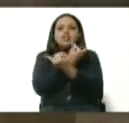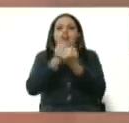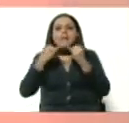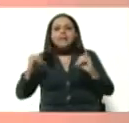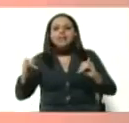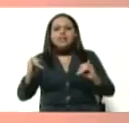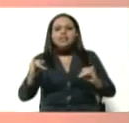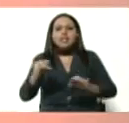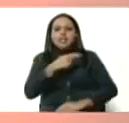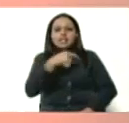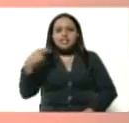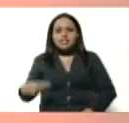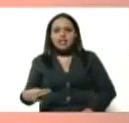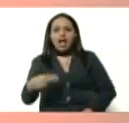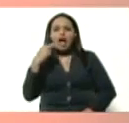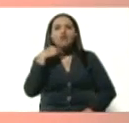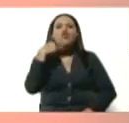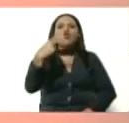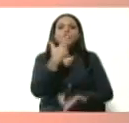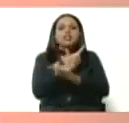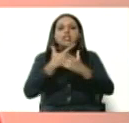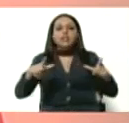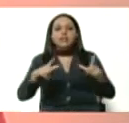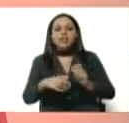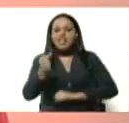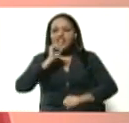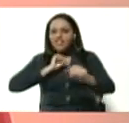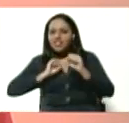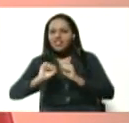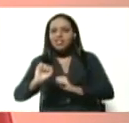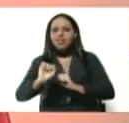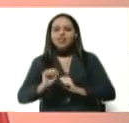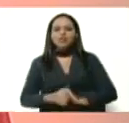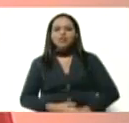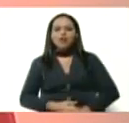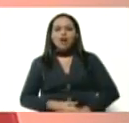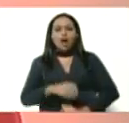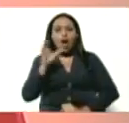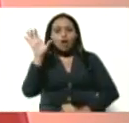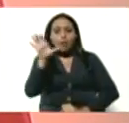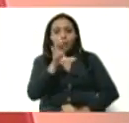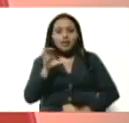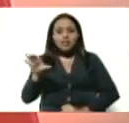voz libre de China, abogando y defendiendo a los países en su